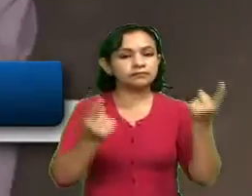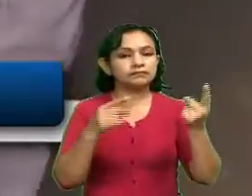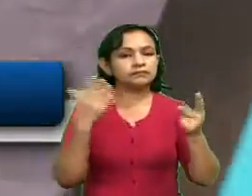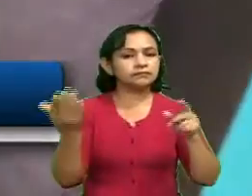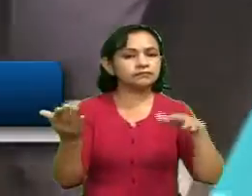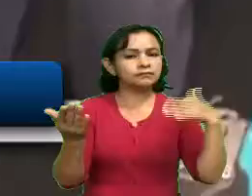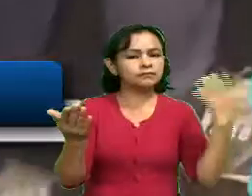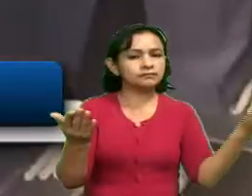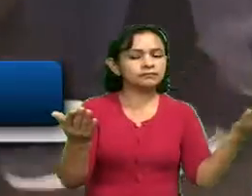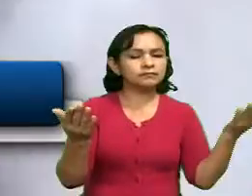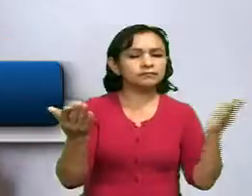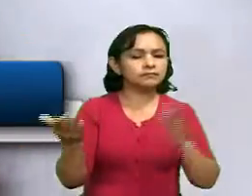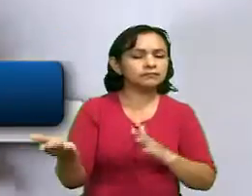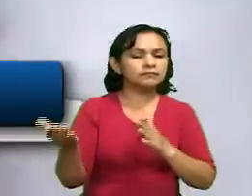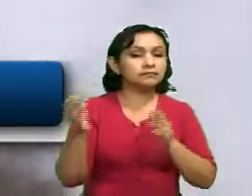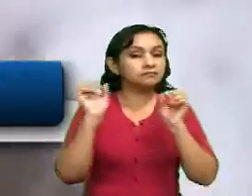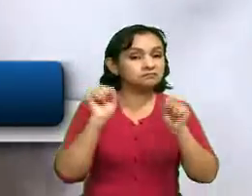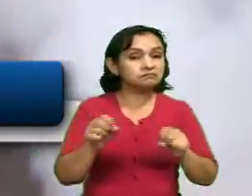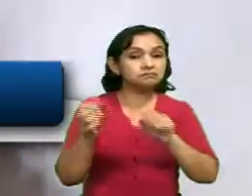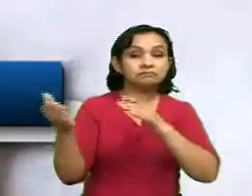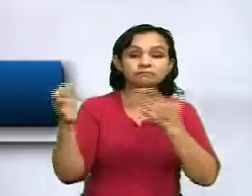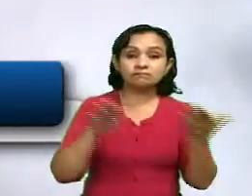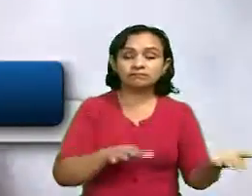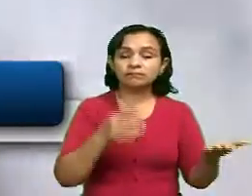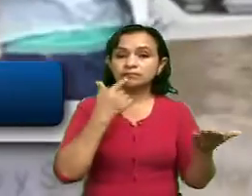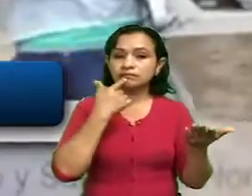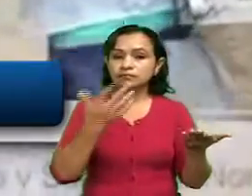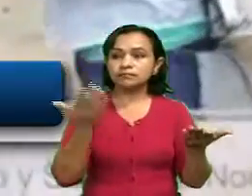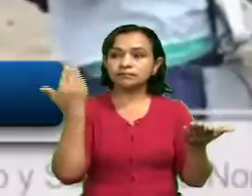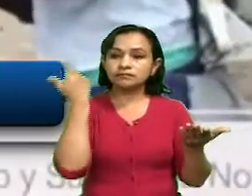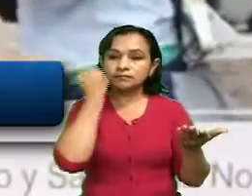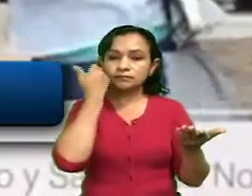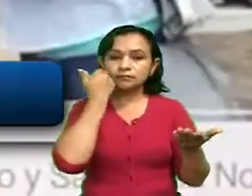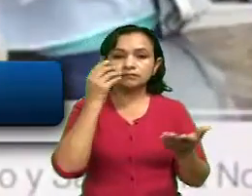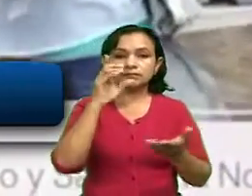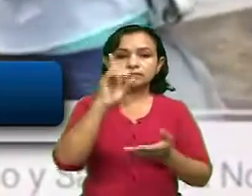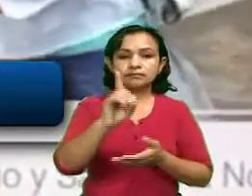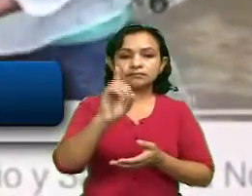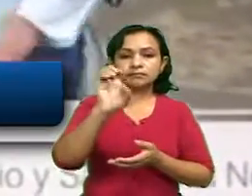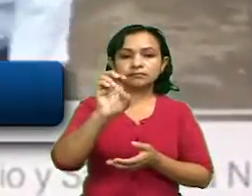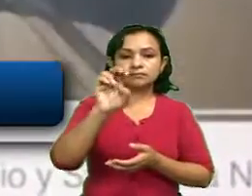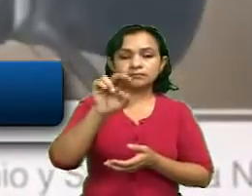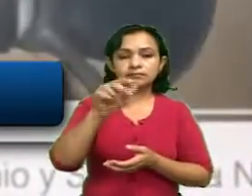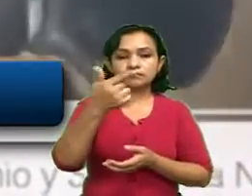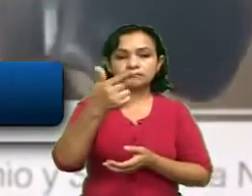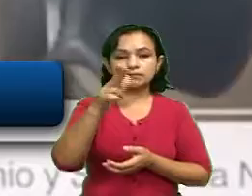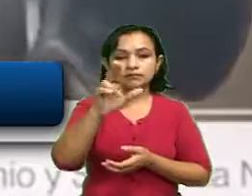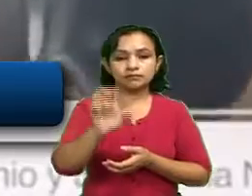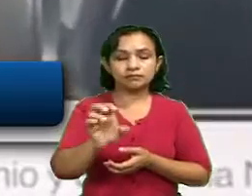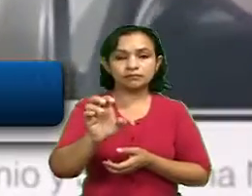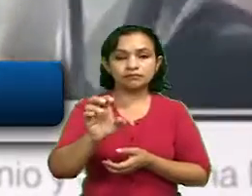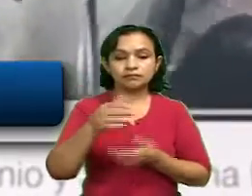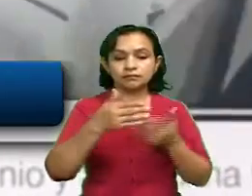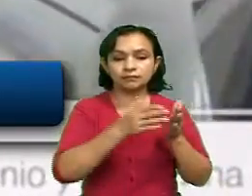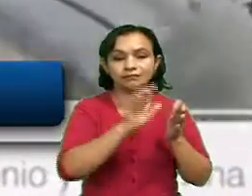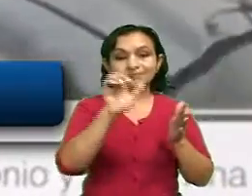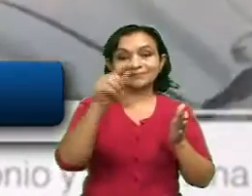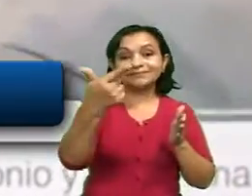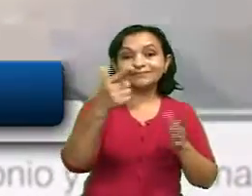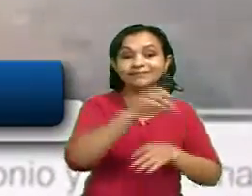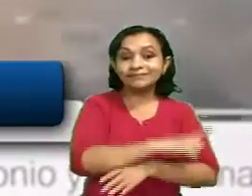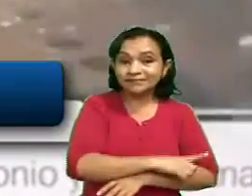a veces se convierte en mortal? Sí. Recordar, ¿verdad?, que la enfermedad del dengue cursa tiene un periodo de curso de